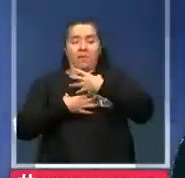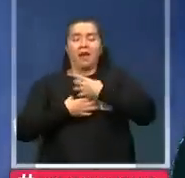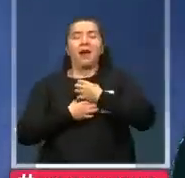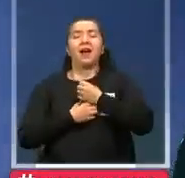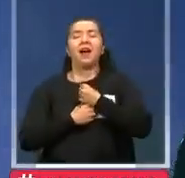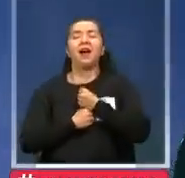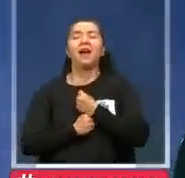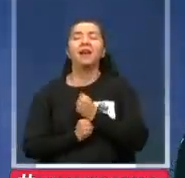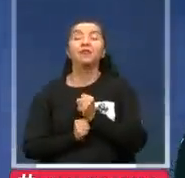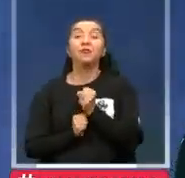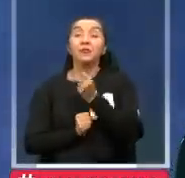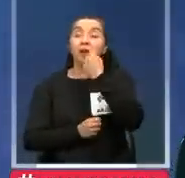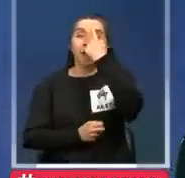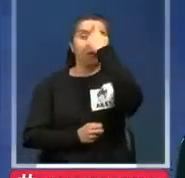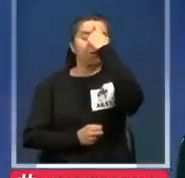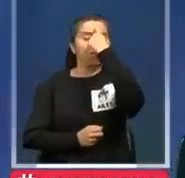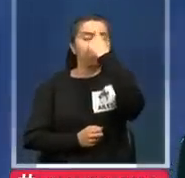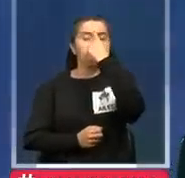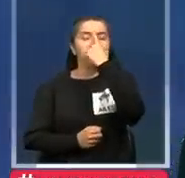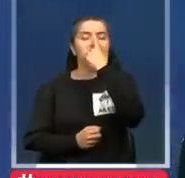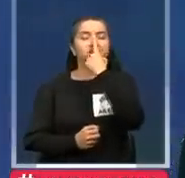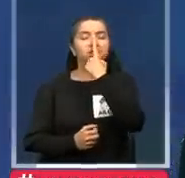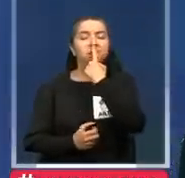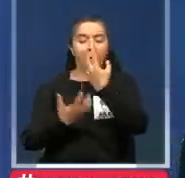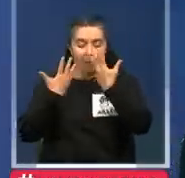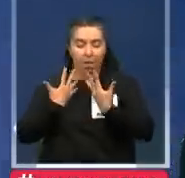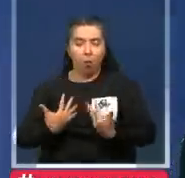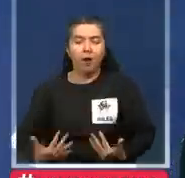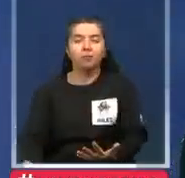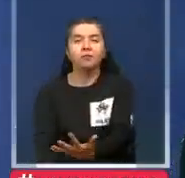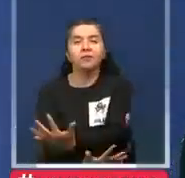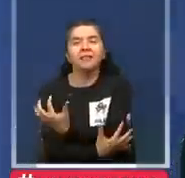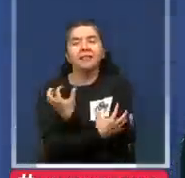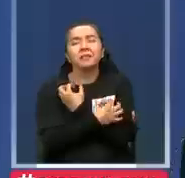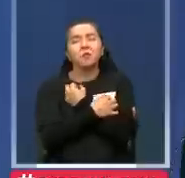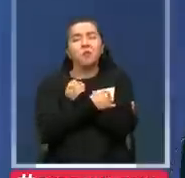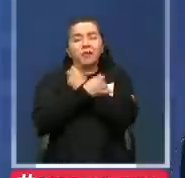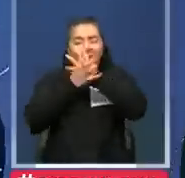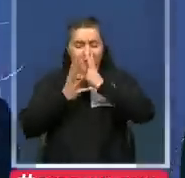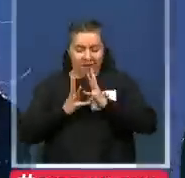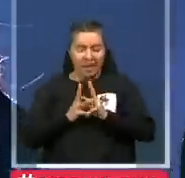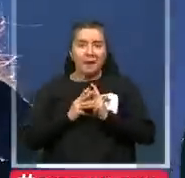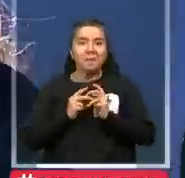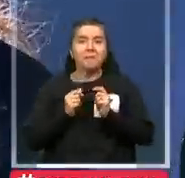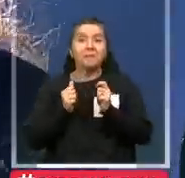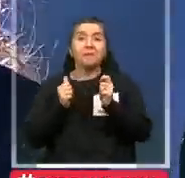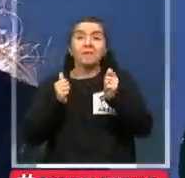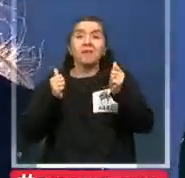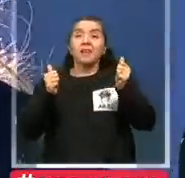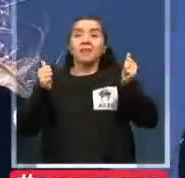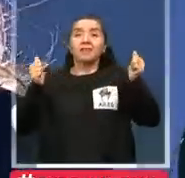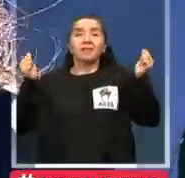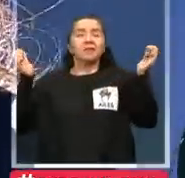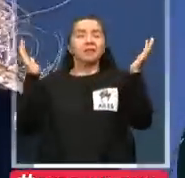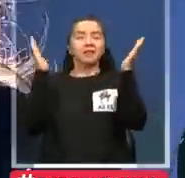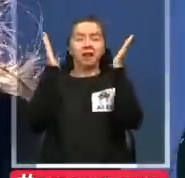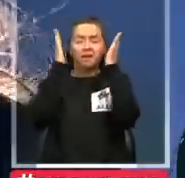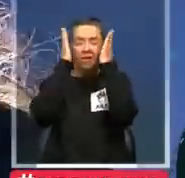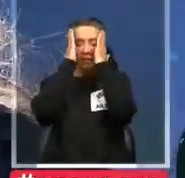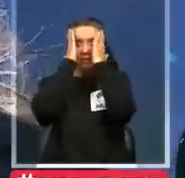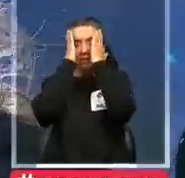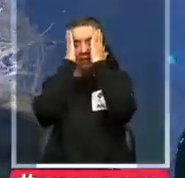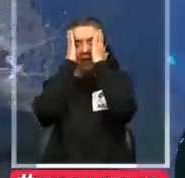mis angustias y tristeza. Se apodera de mi cuerpo, de mi alma y